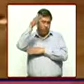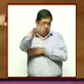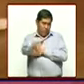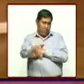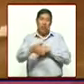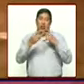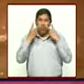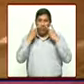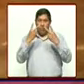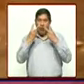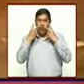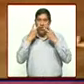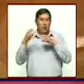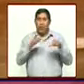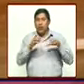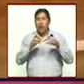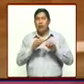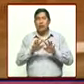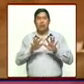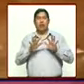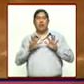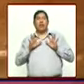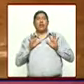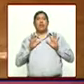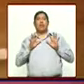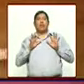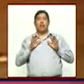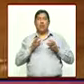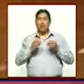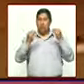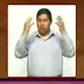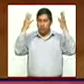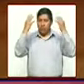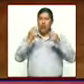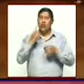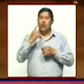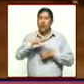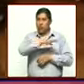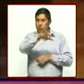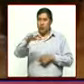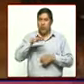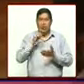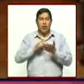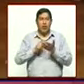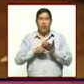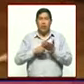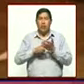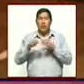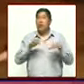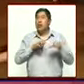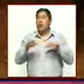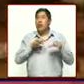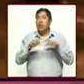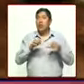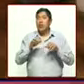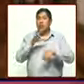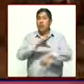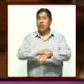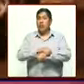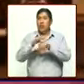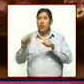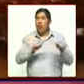podemos apreciar que hizo que retrocedieran prácticamente media cuadra, miren. Sí. En uno de los puntos, este en específico Se está prendiendo a una